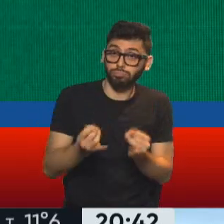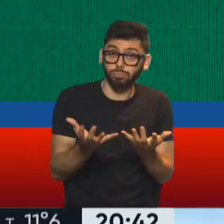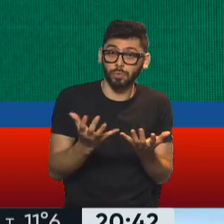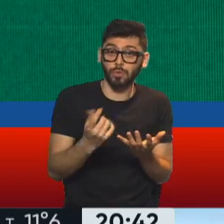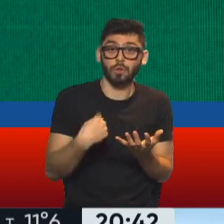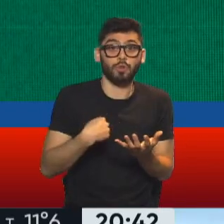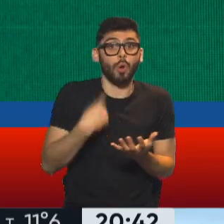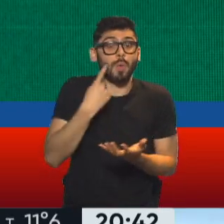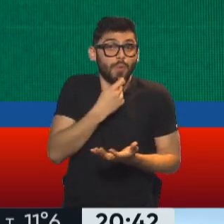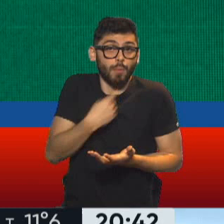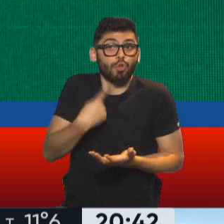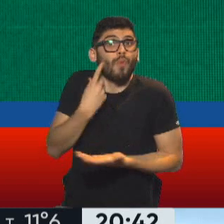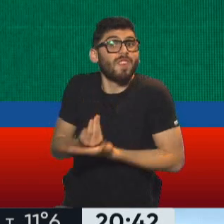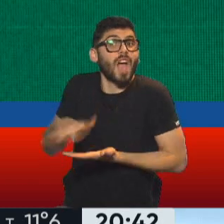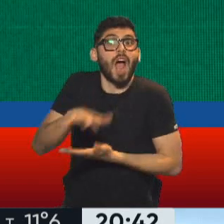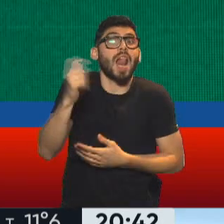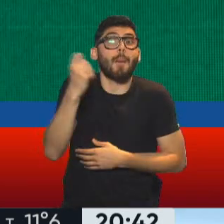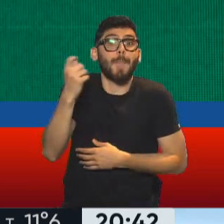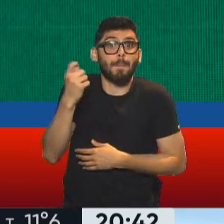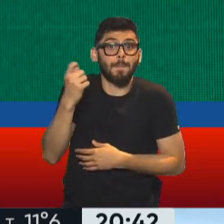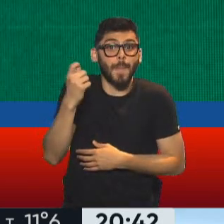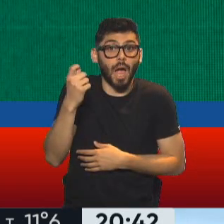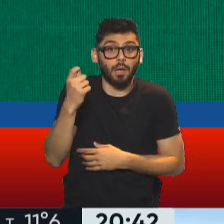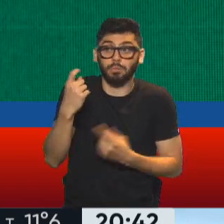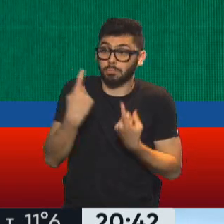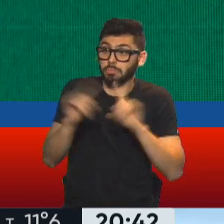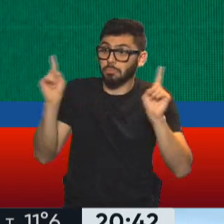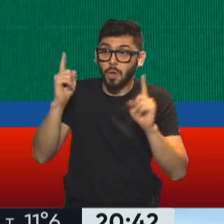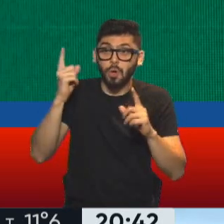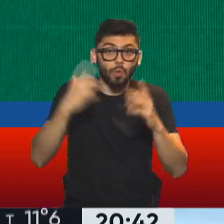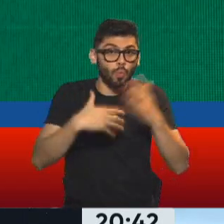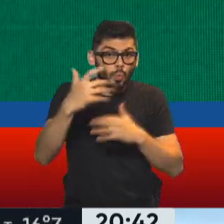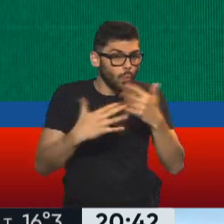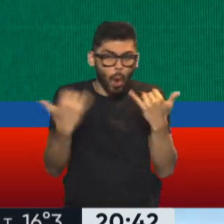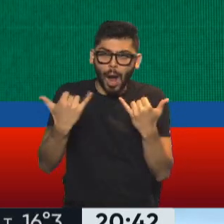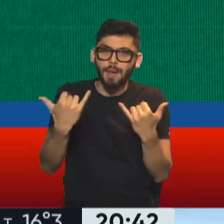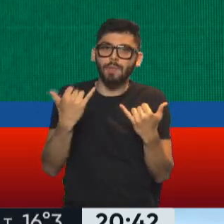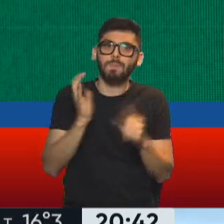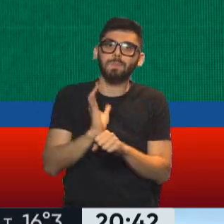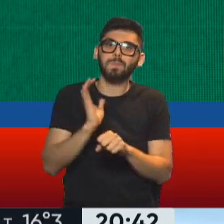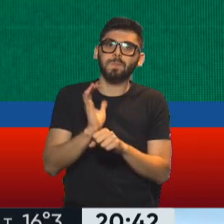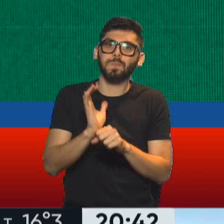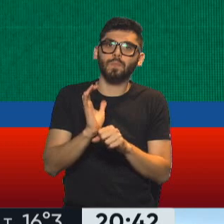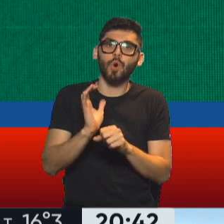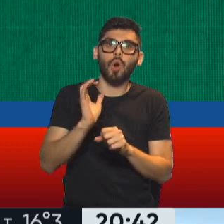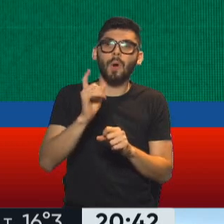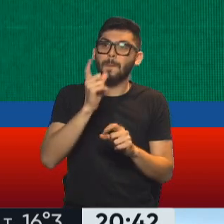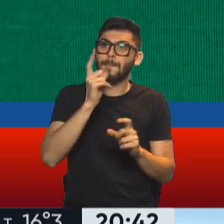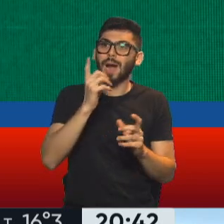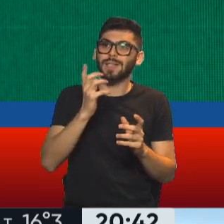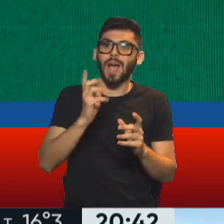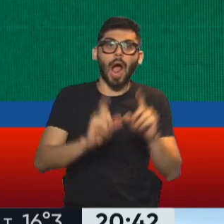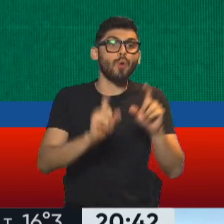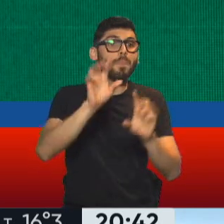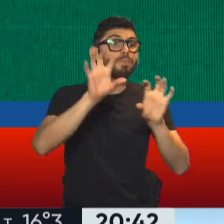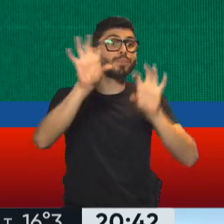vivíamos en otras provincias, yo por ejemplo venía de La Pampa a visitar y parecía otro país porque veía que había movimiento. Digo, hubo como una suerte de sistema de premios y castigos y a